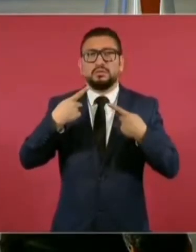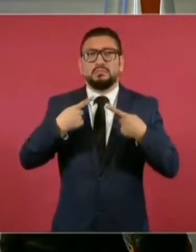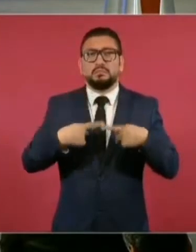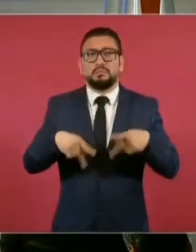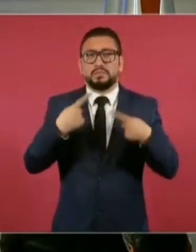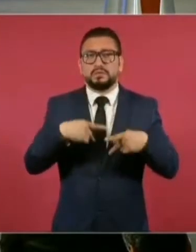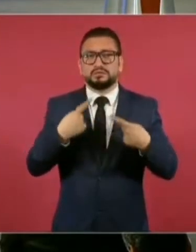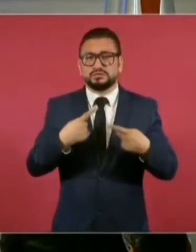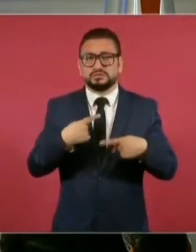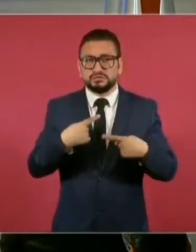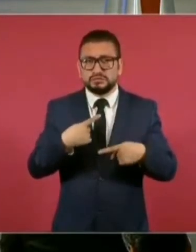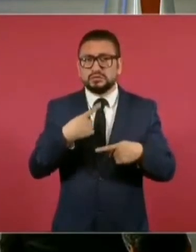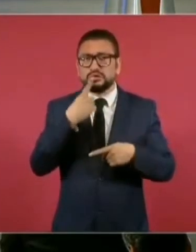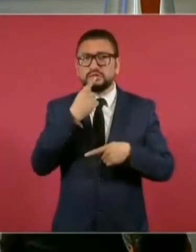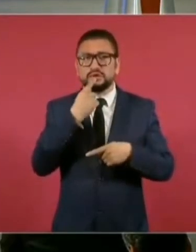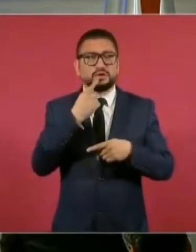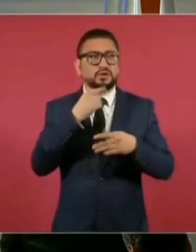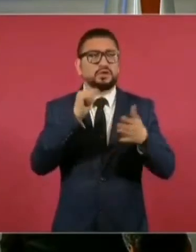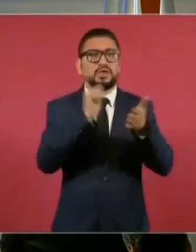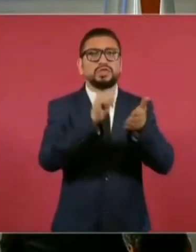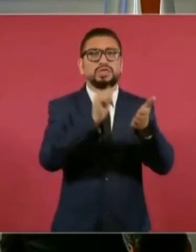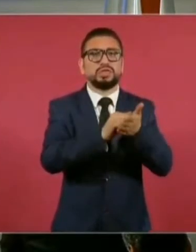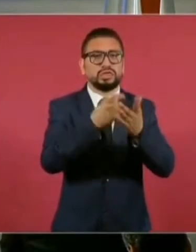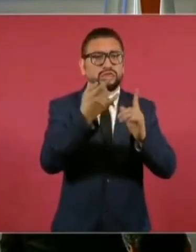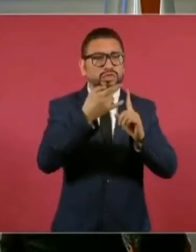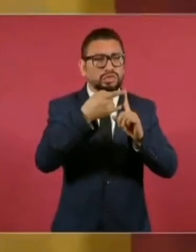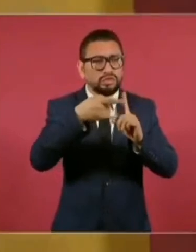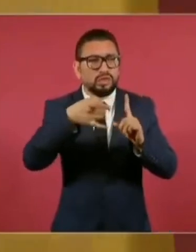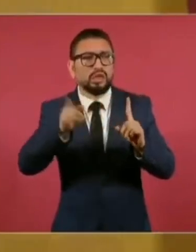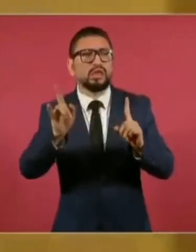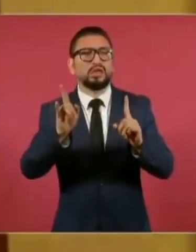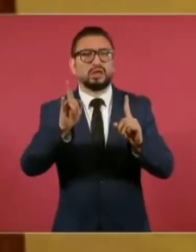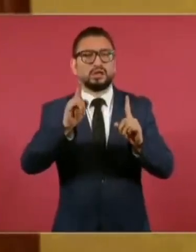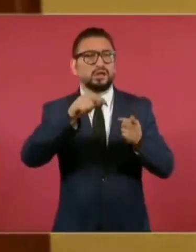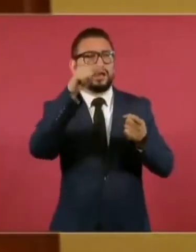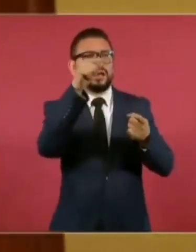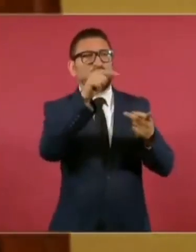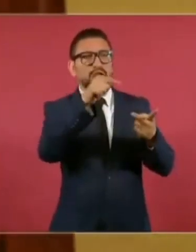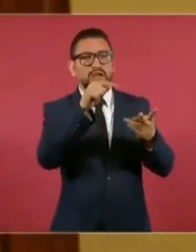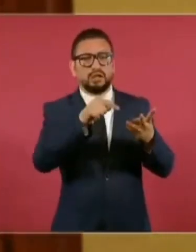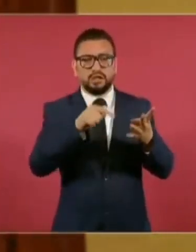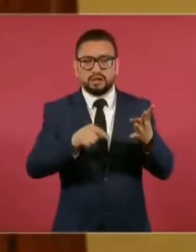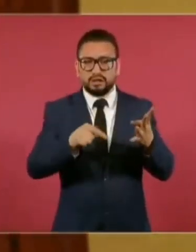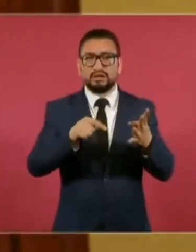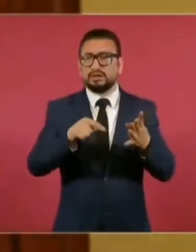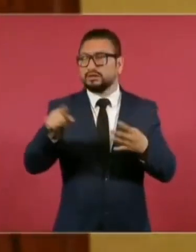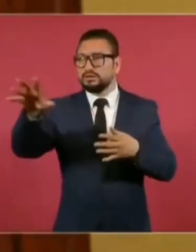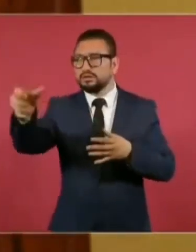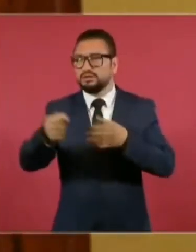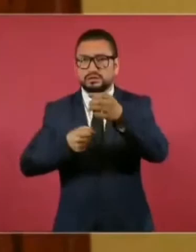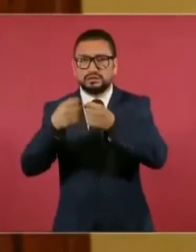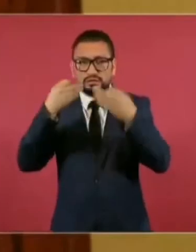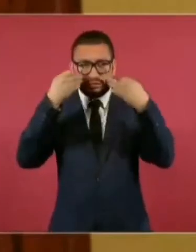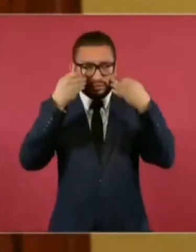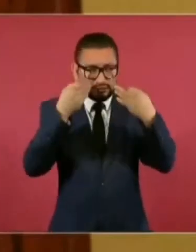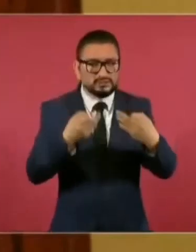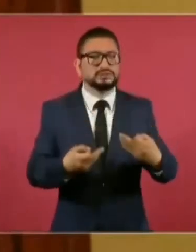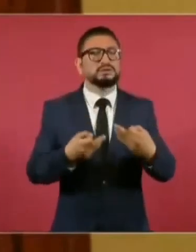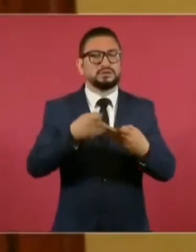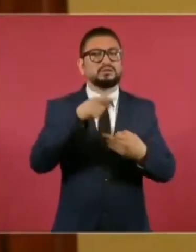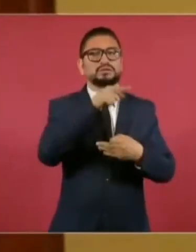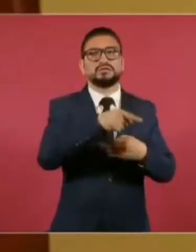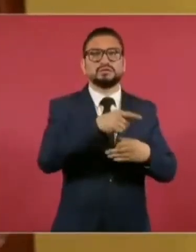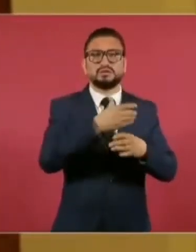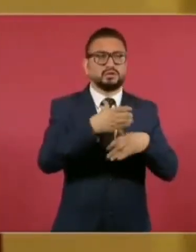a un inmueble, tocaran la puerta, nombraran a sus testigos, ingresando al lugar donde encontraron